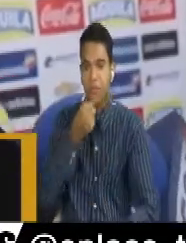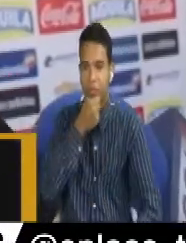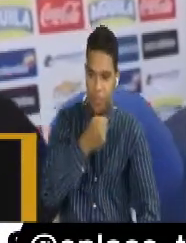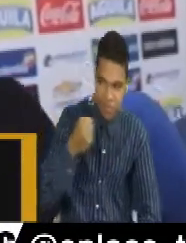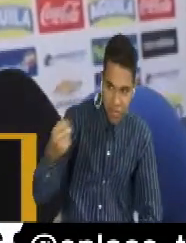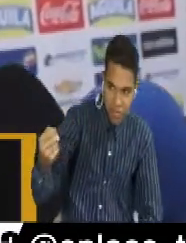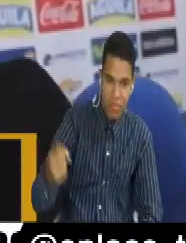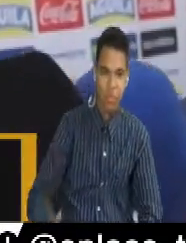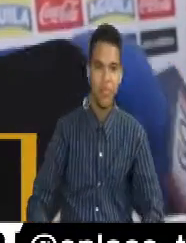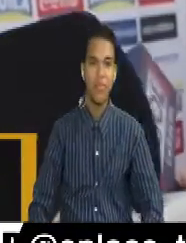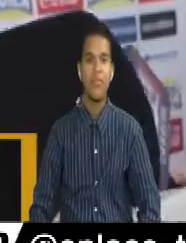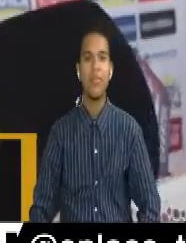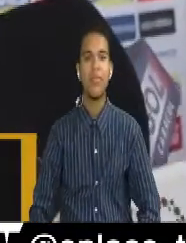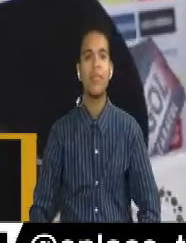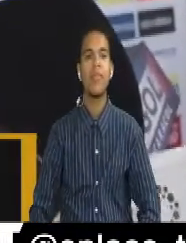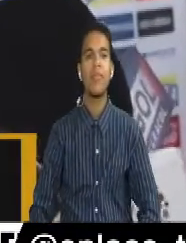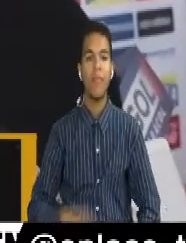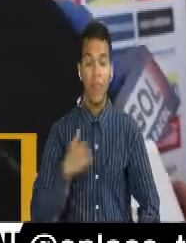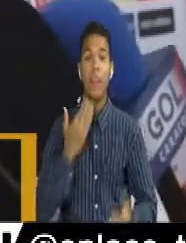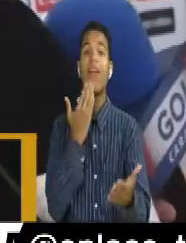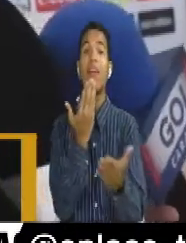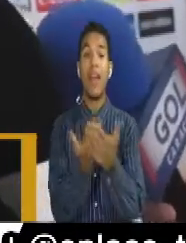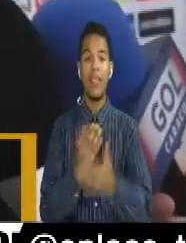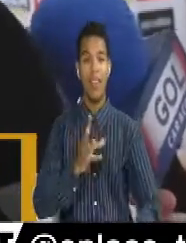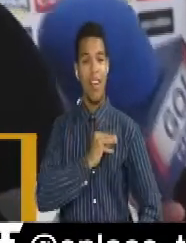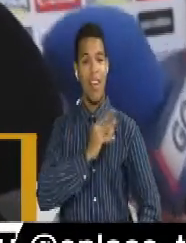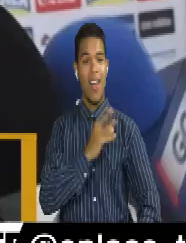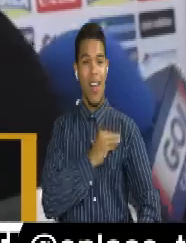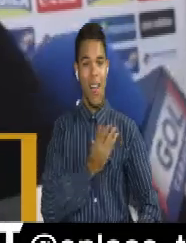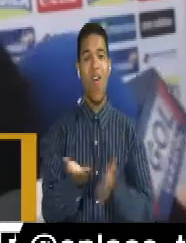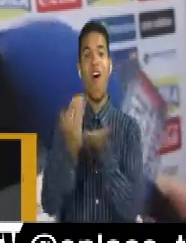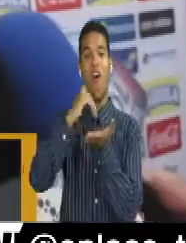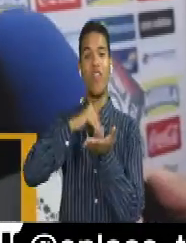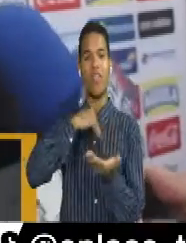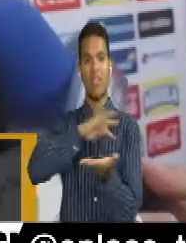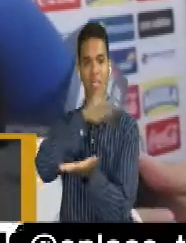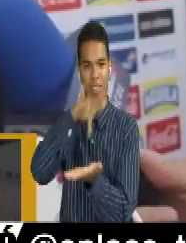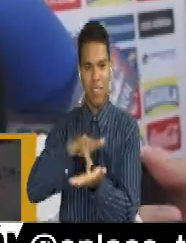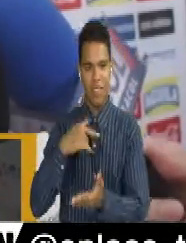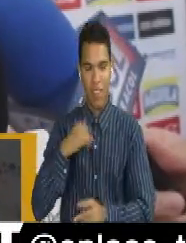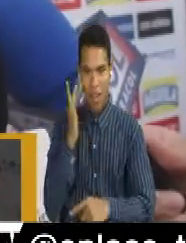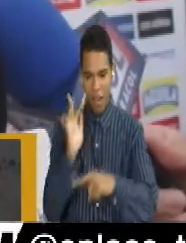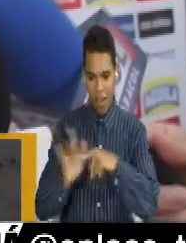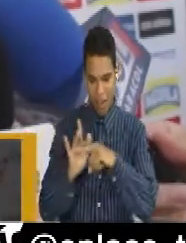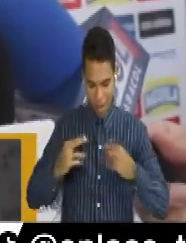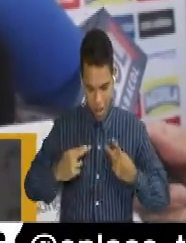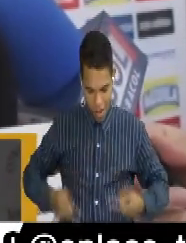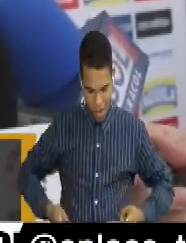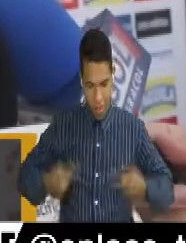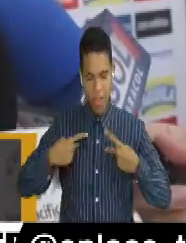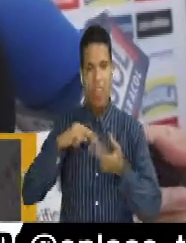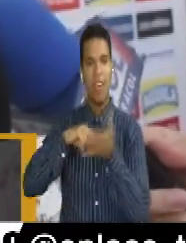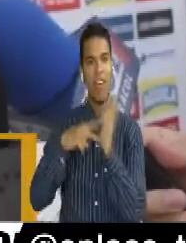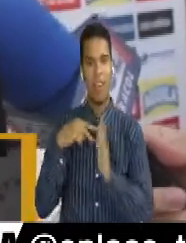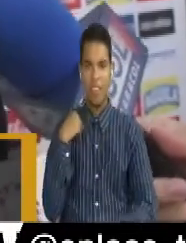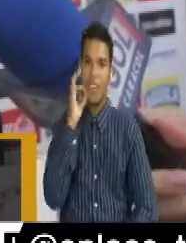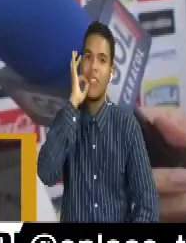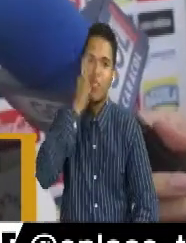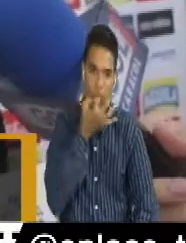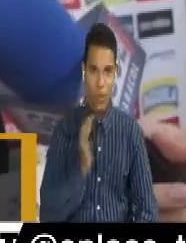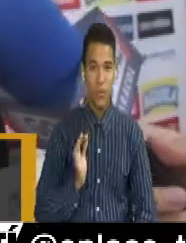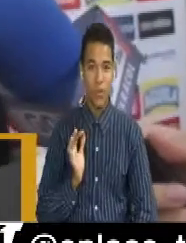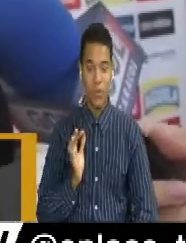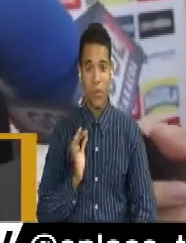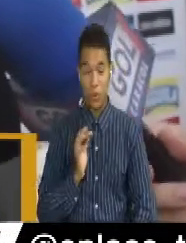Todo gracias. Y sí, contento otra vez de estar acá, disfrutar ese momento. Primero que todo, yo creo que los momentos son para